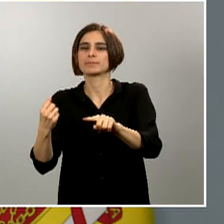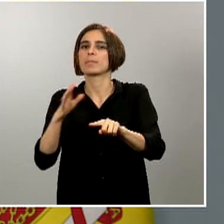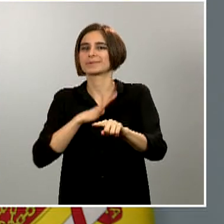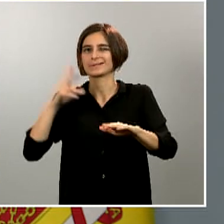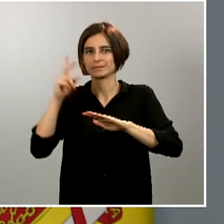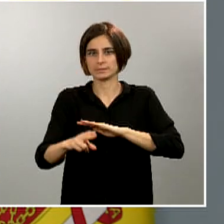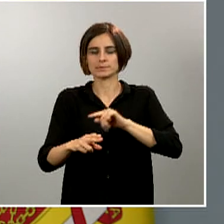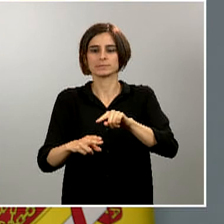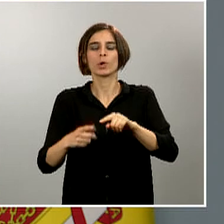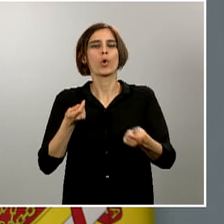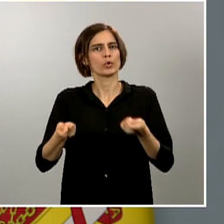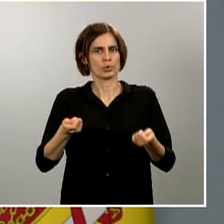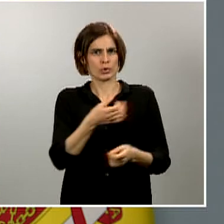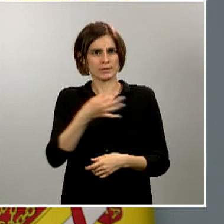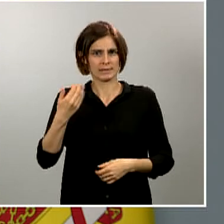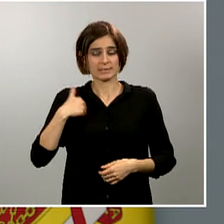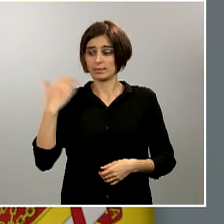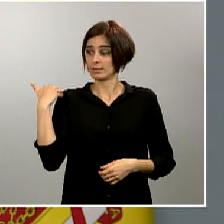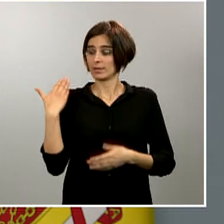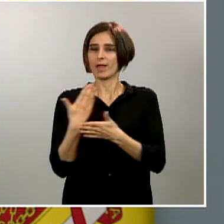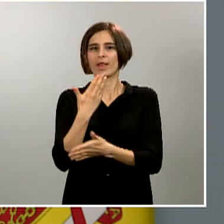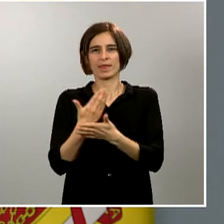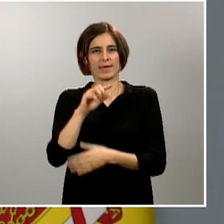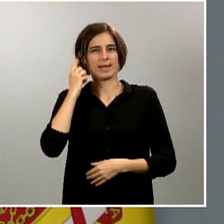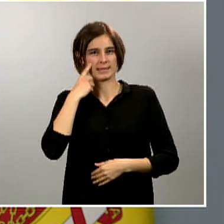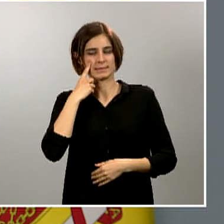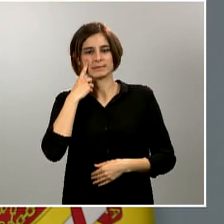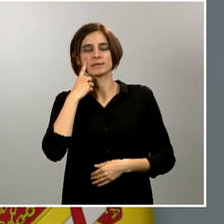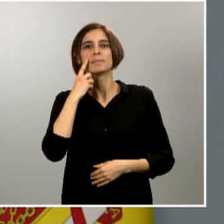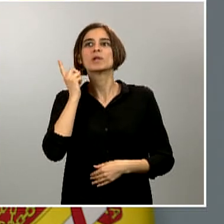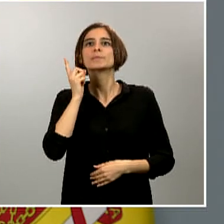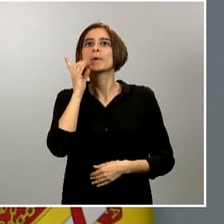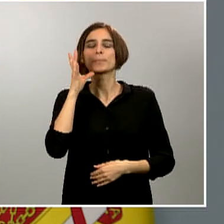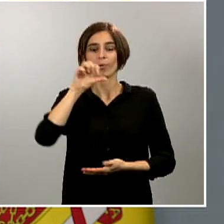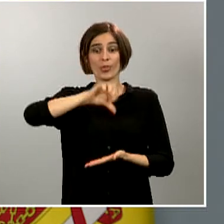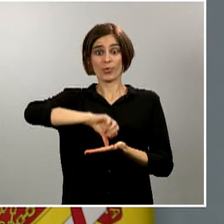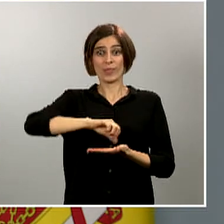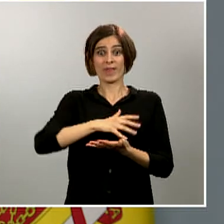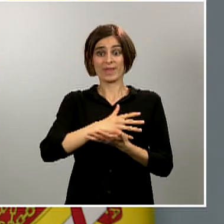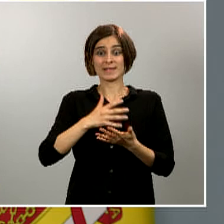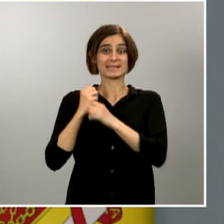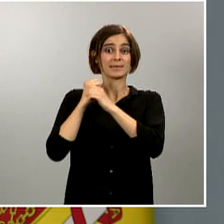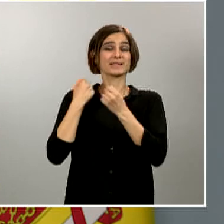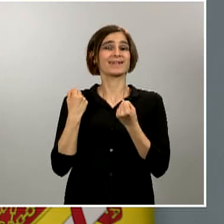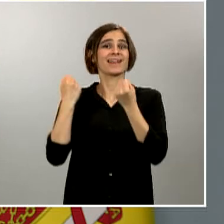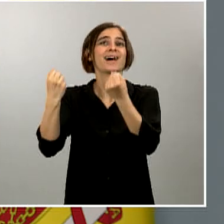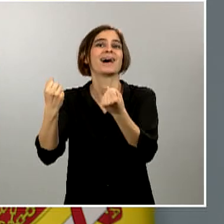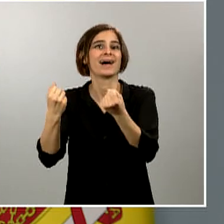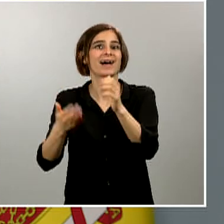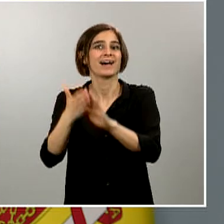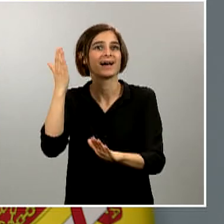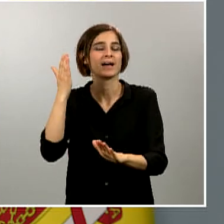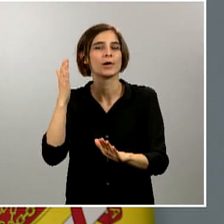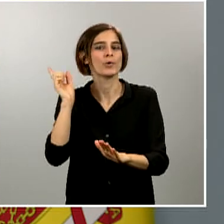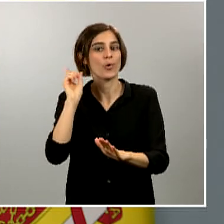y esto ya se comentó, pero no a nivel de salir de las ciudades Semana Santa, sino en lo que es la movilidad dentro de las